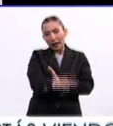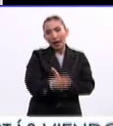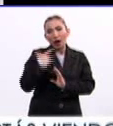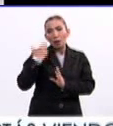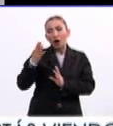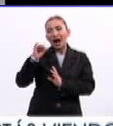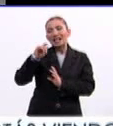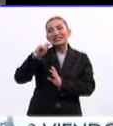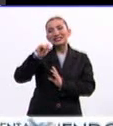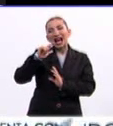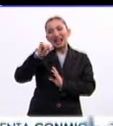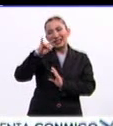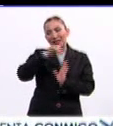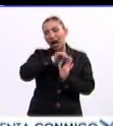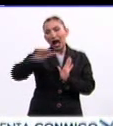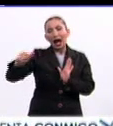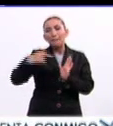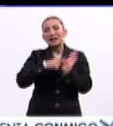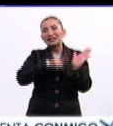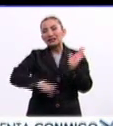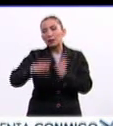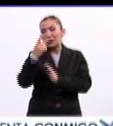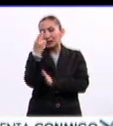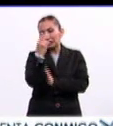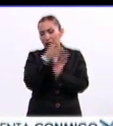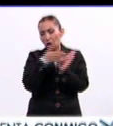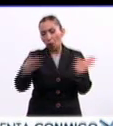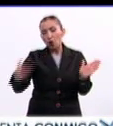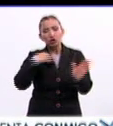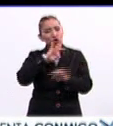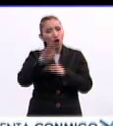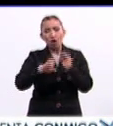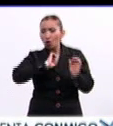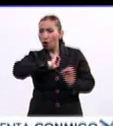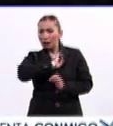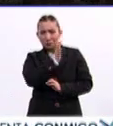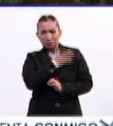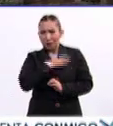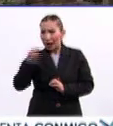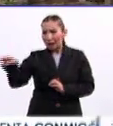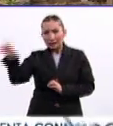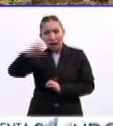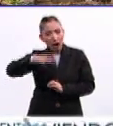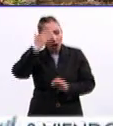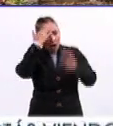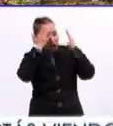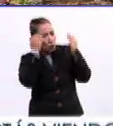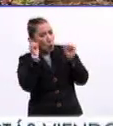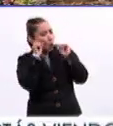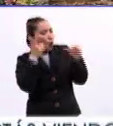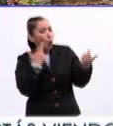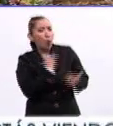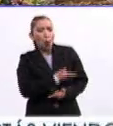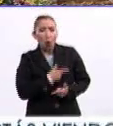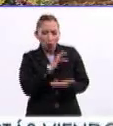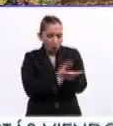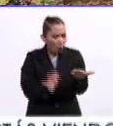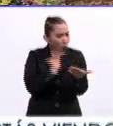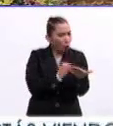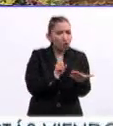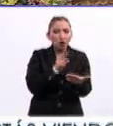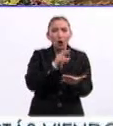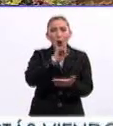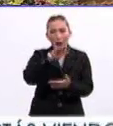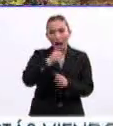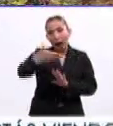hasta 1725. O sea, todo España era gran lectora de Sor Juana en aquellos siglos,